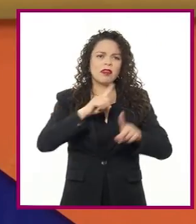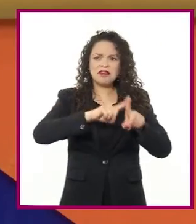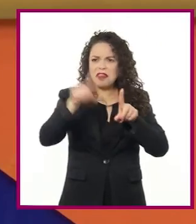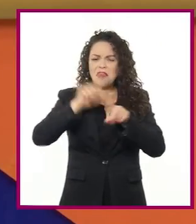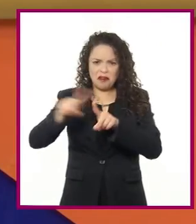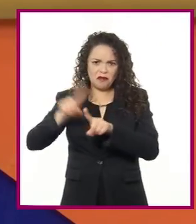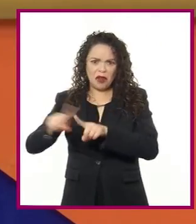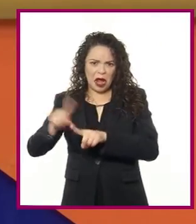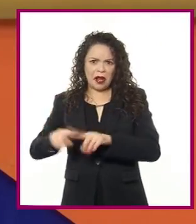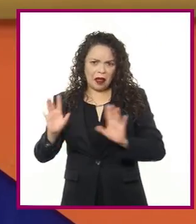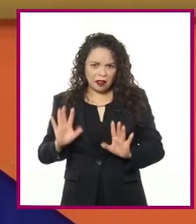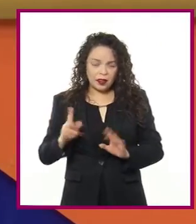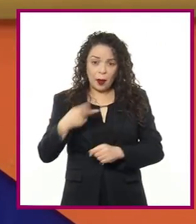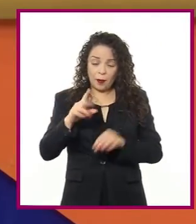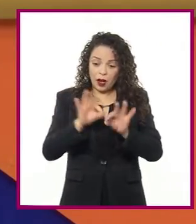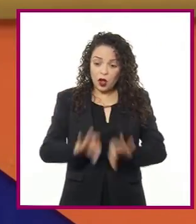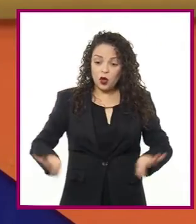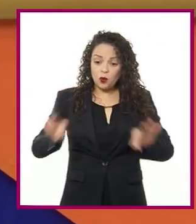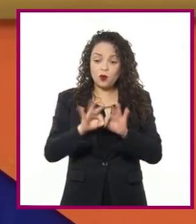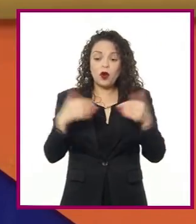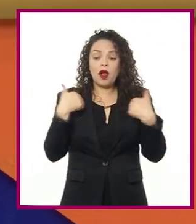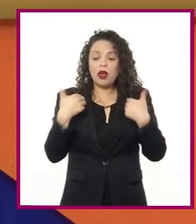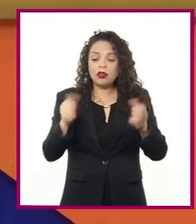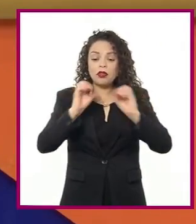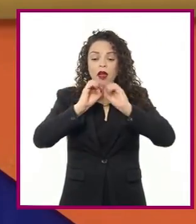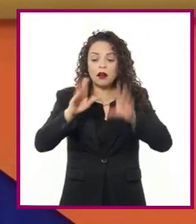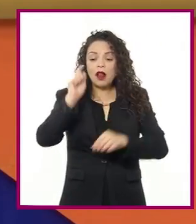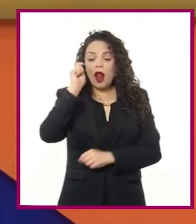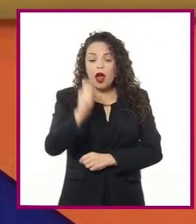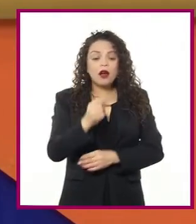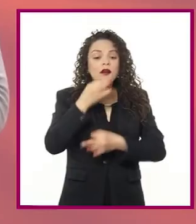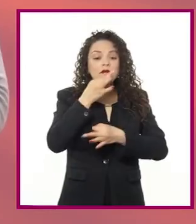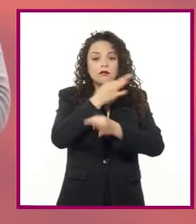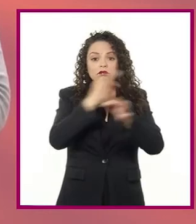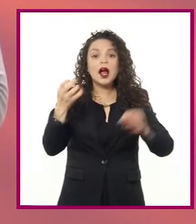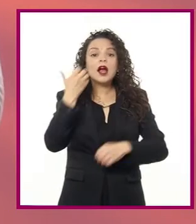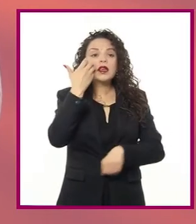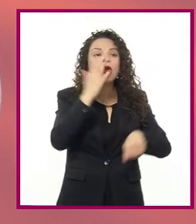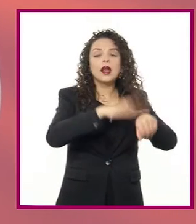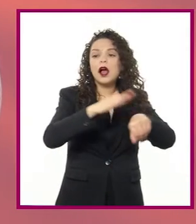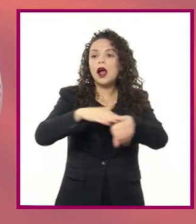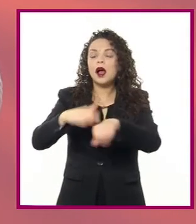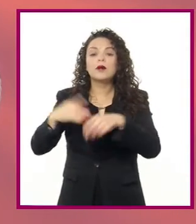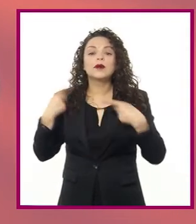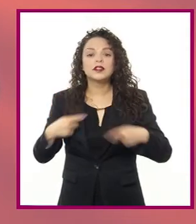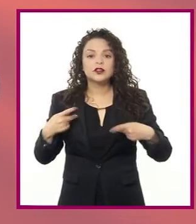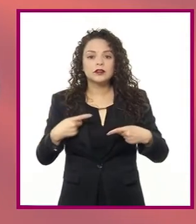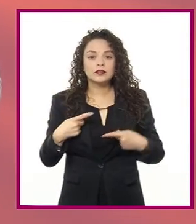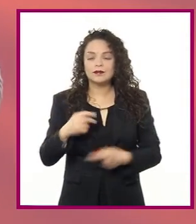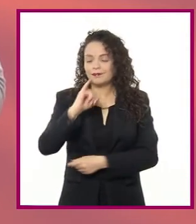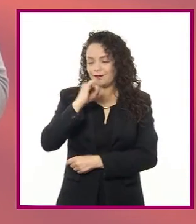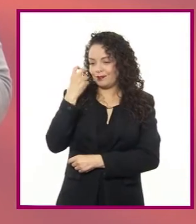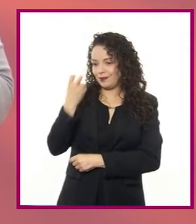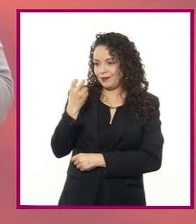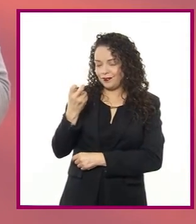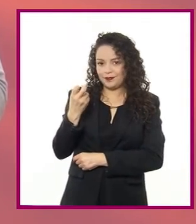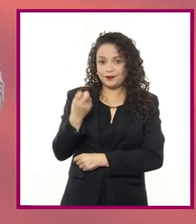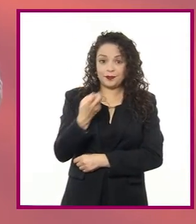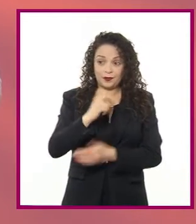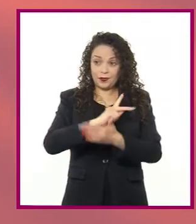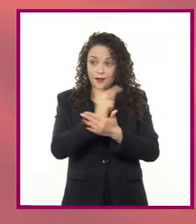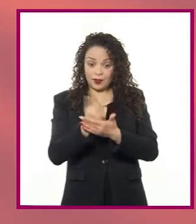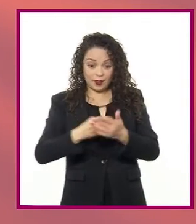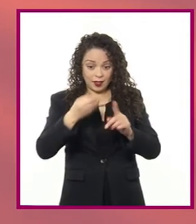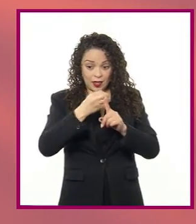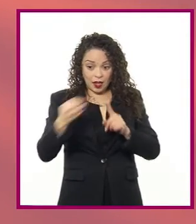Lo importante es tener claridad y certeza sobre el mensaje que deseamos comunicar. Así es. En esta sesión